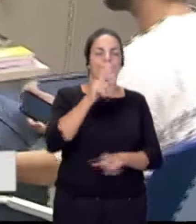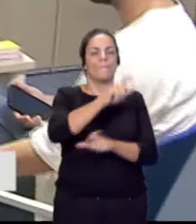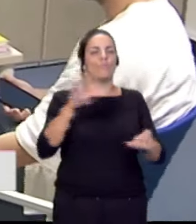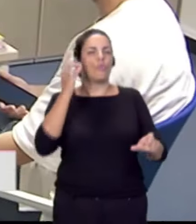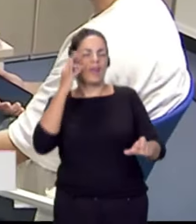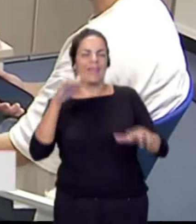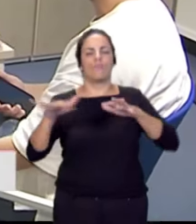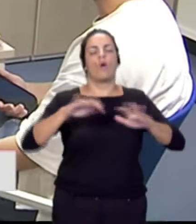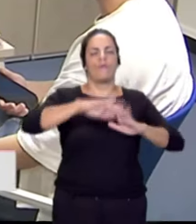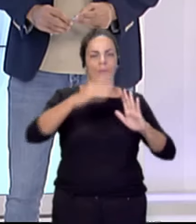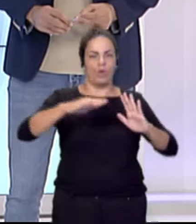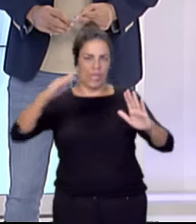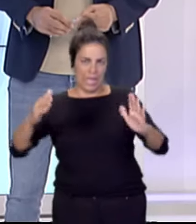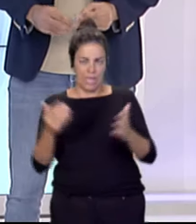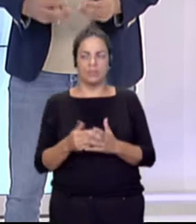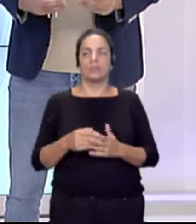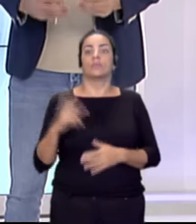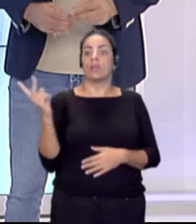Canarias.